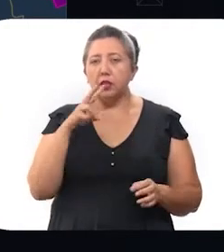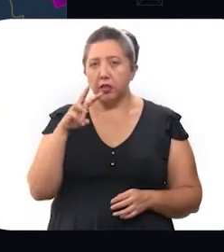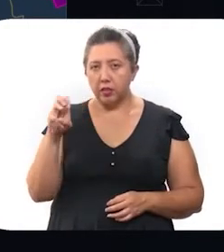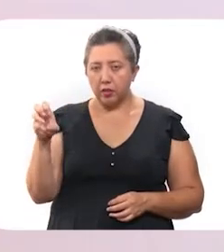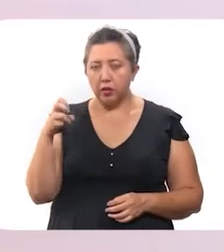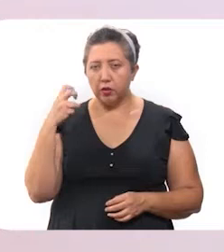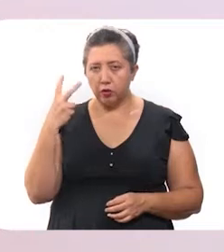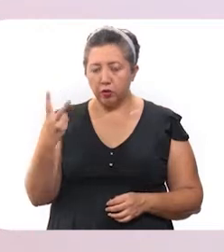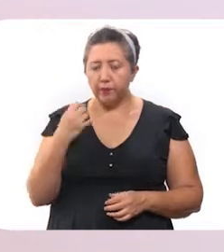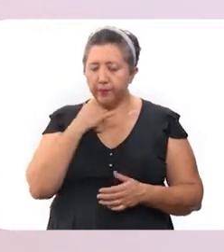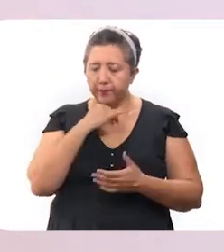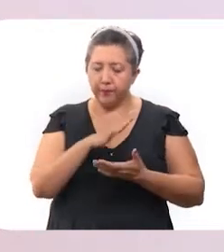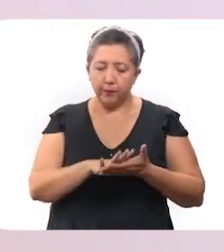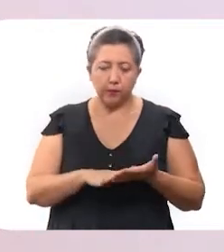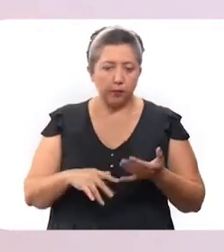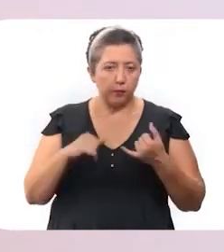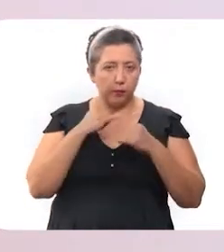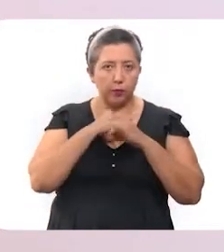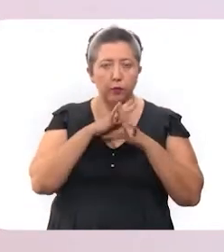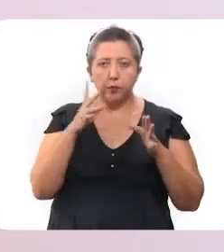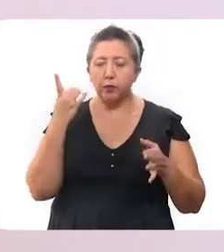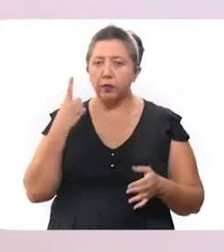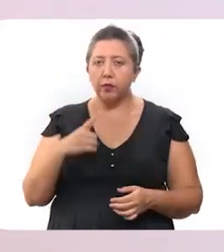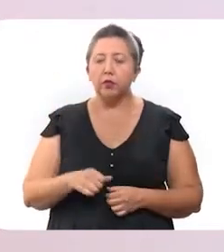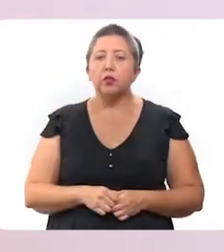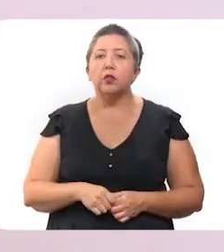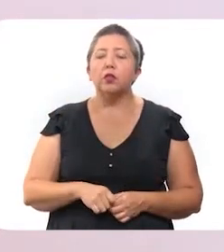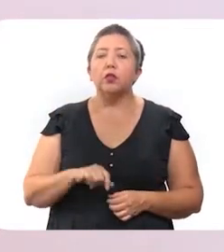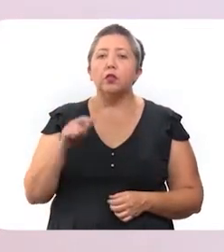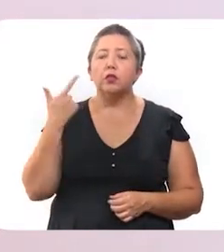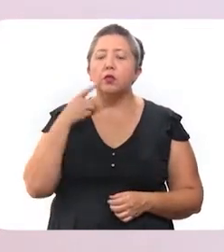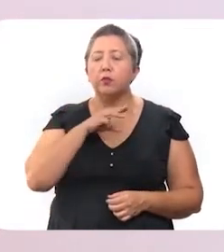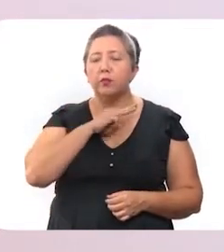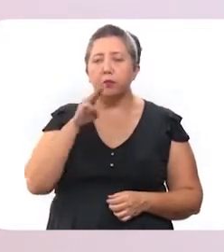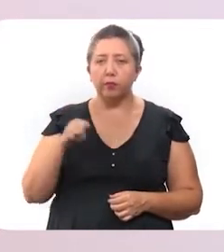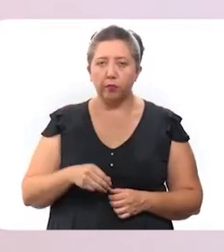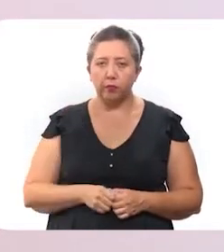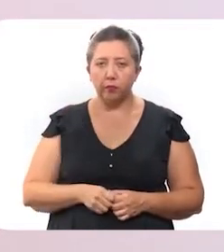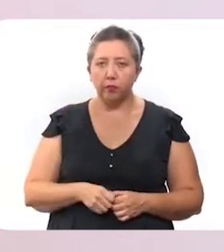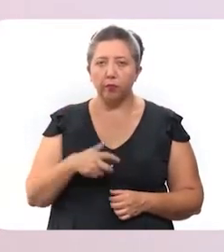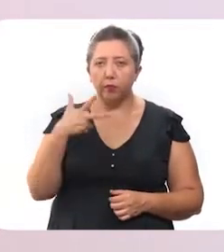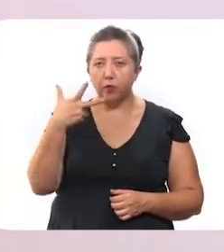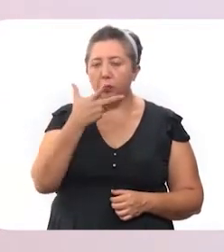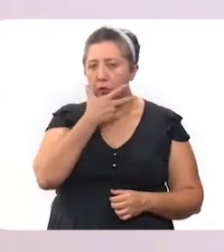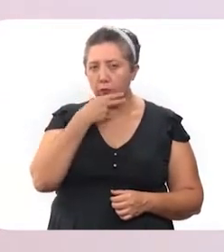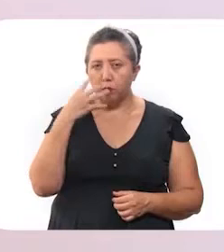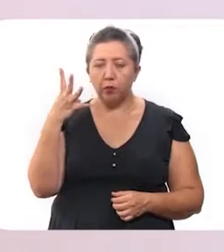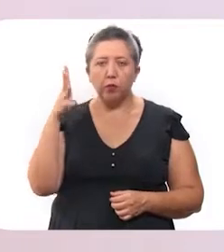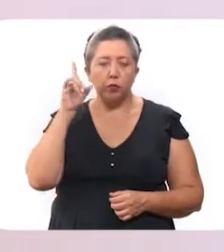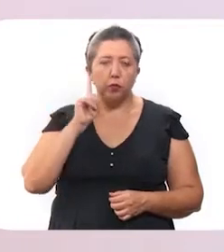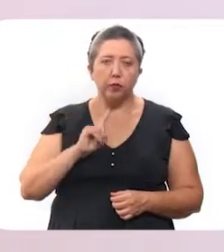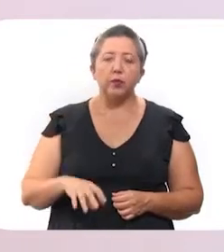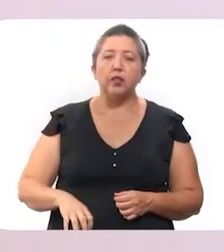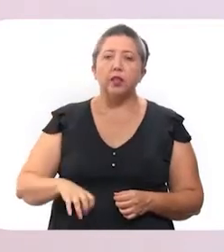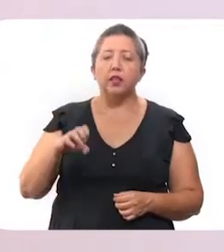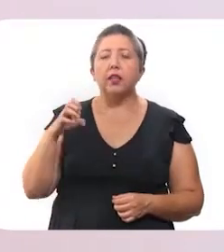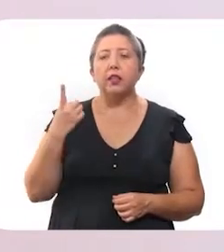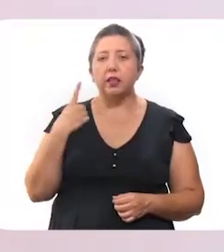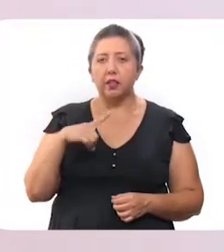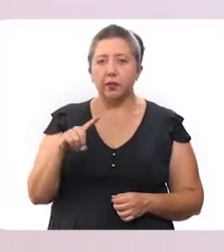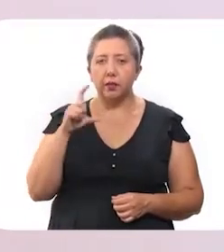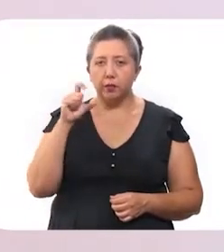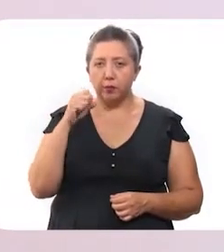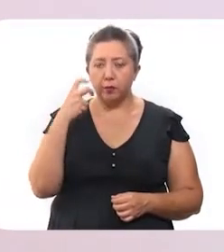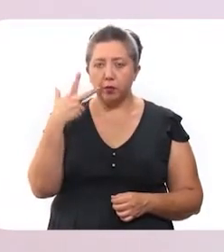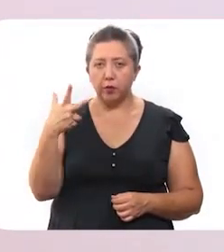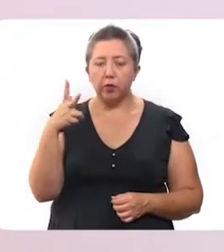8.302. Lamentablemente en este parte médico informamos de 12 fallecimientos. Son 8 hombres y 4 mujeres, de un rango de edad